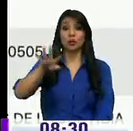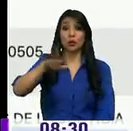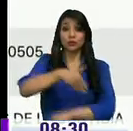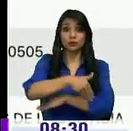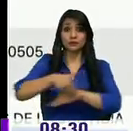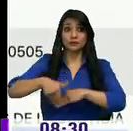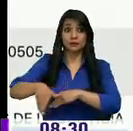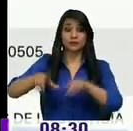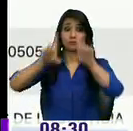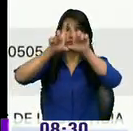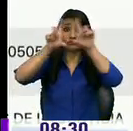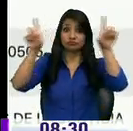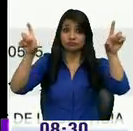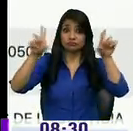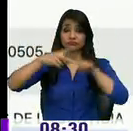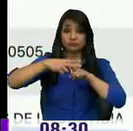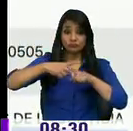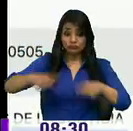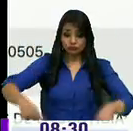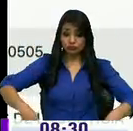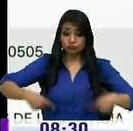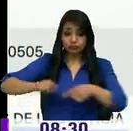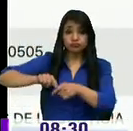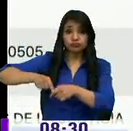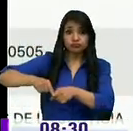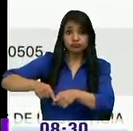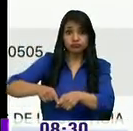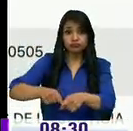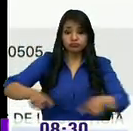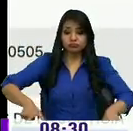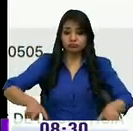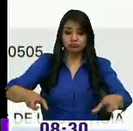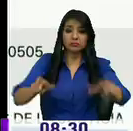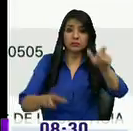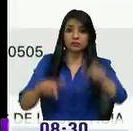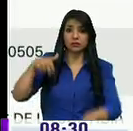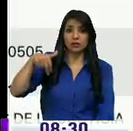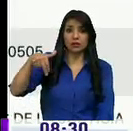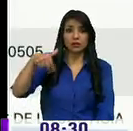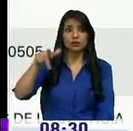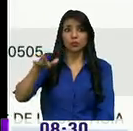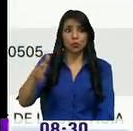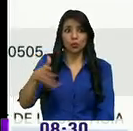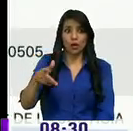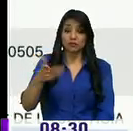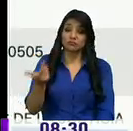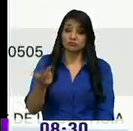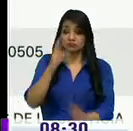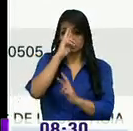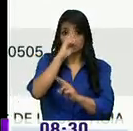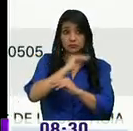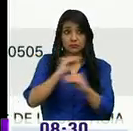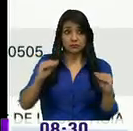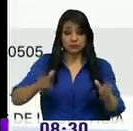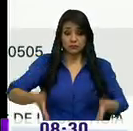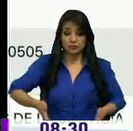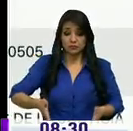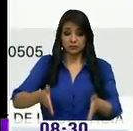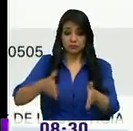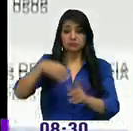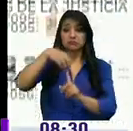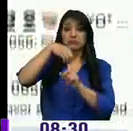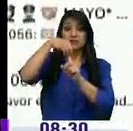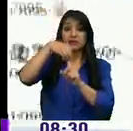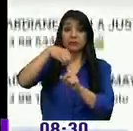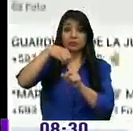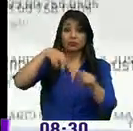Esta vulcanizadora se adueña de la acera y el peatón no tiene por dónde caminar. Hay que tomar en cuenta que la avenida Manuel Córdoba Galarza